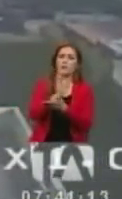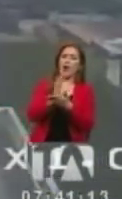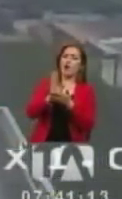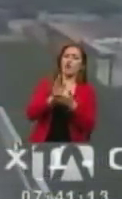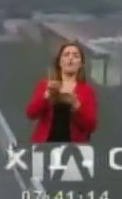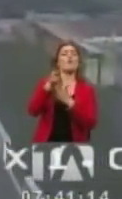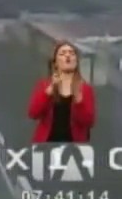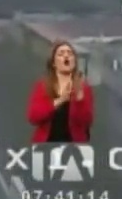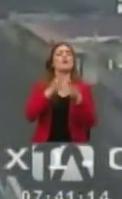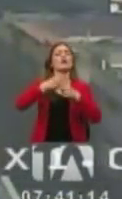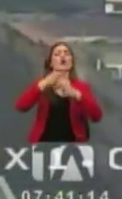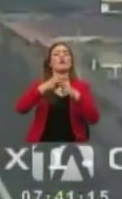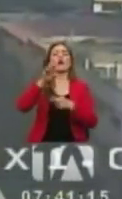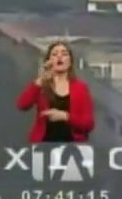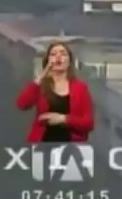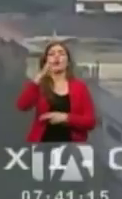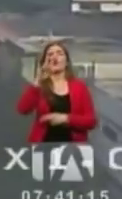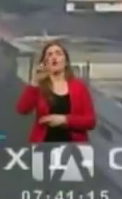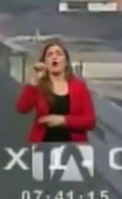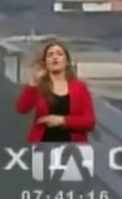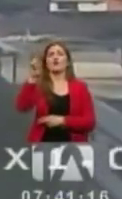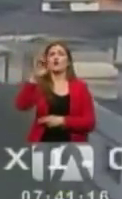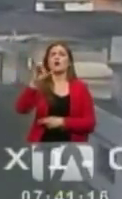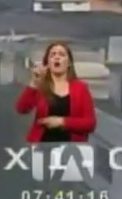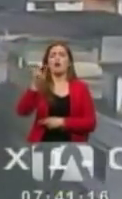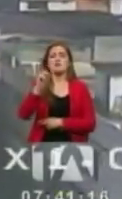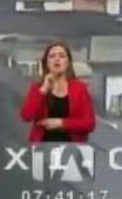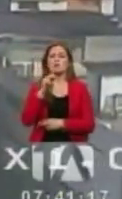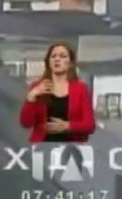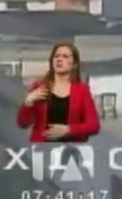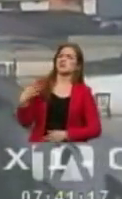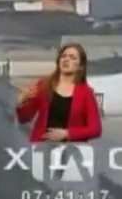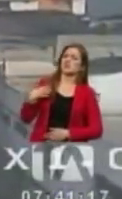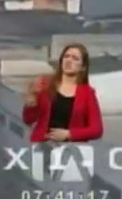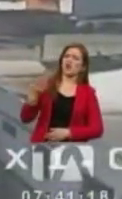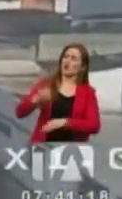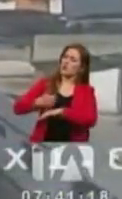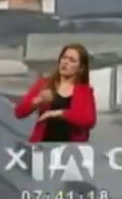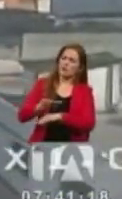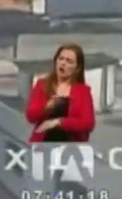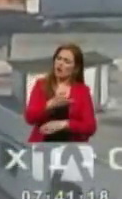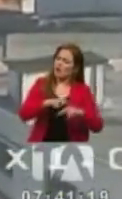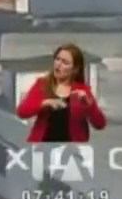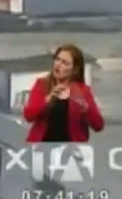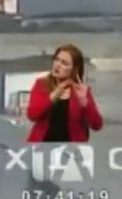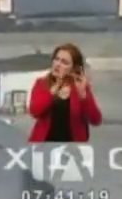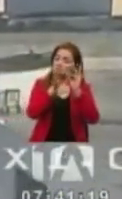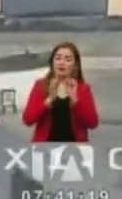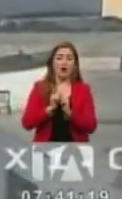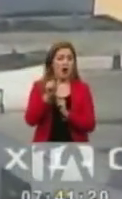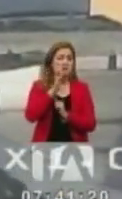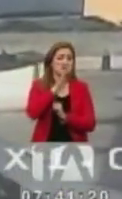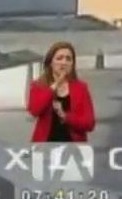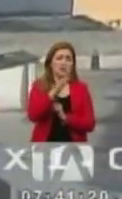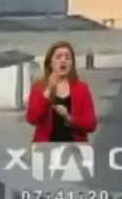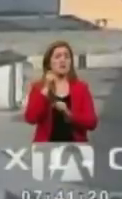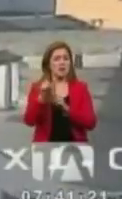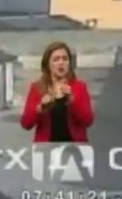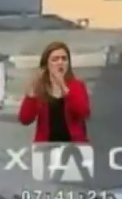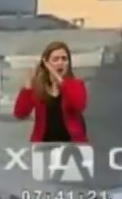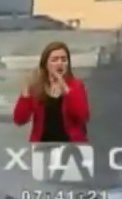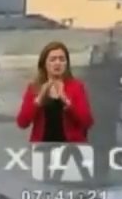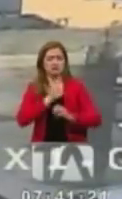de la zona para solicitar obras a las autoridades de turno es común que los vecinos realicen mingas en favor del sector para